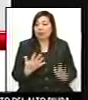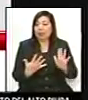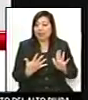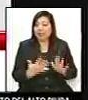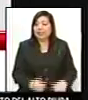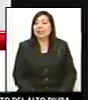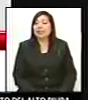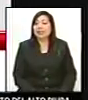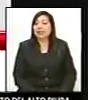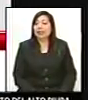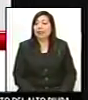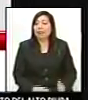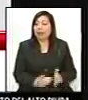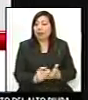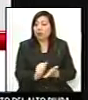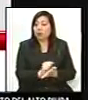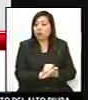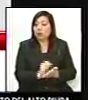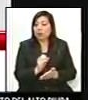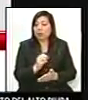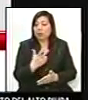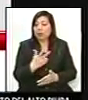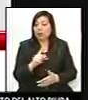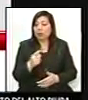032-2010 y el Decreto Supremo